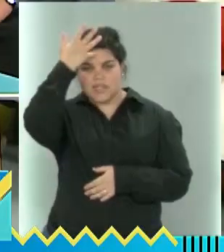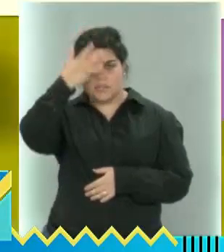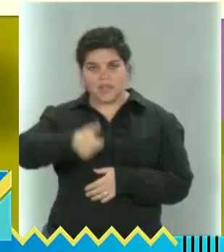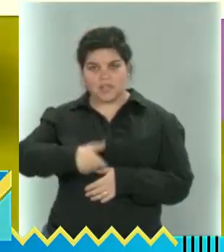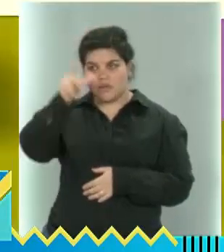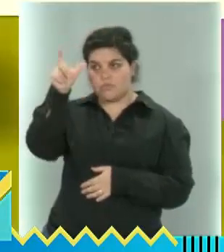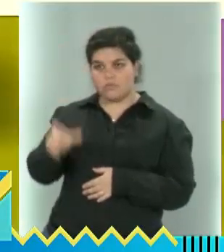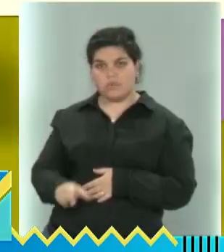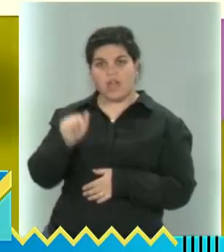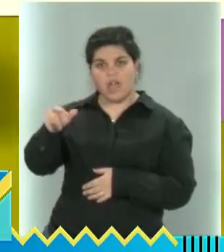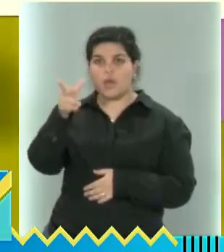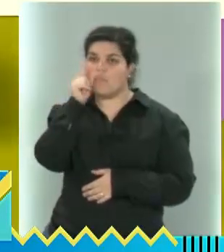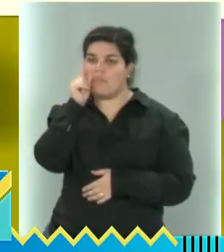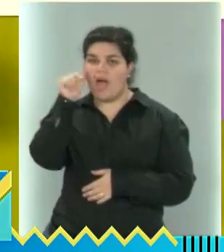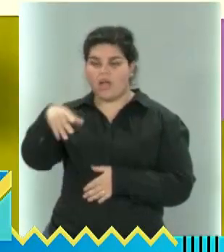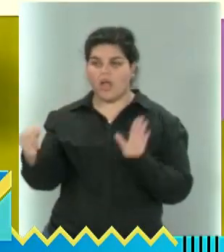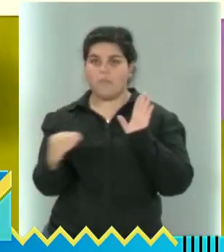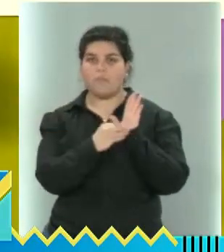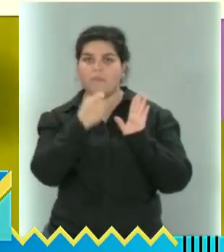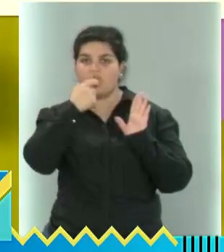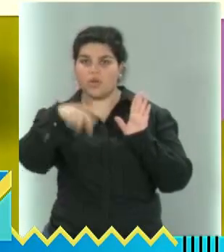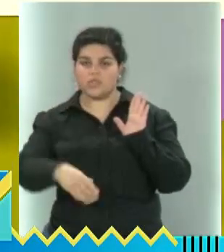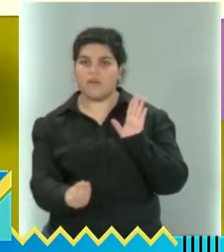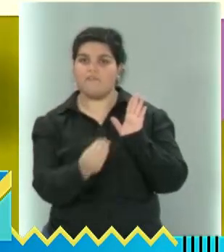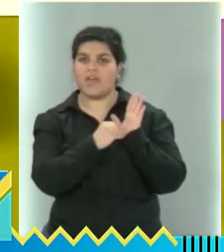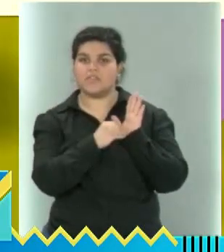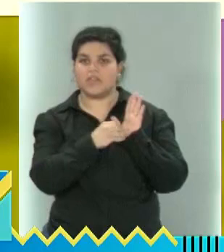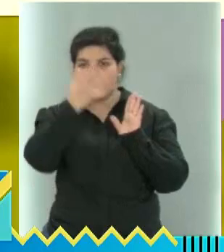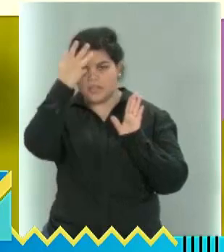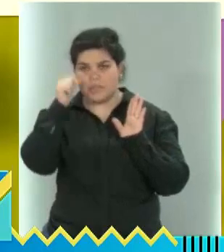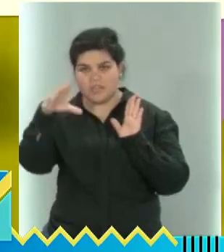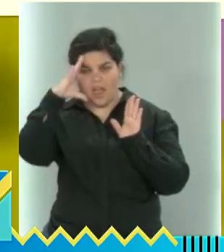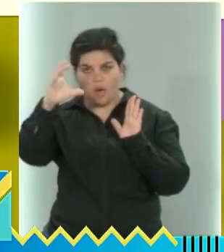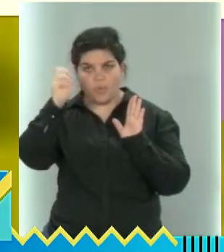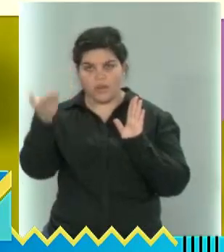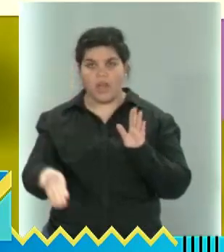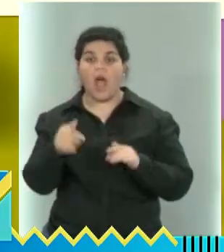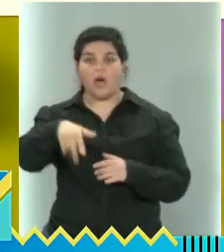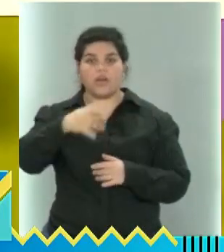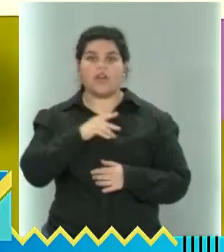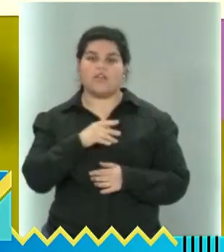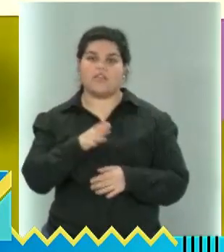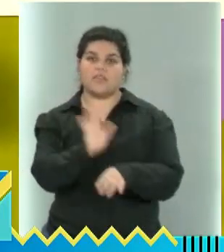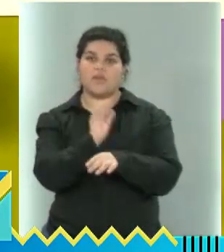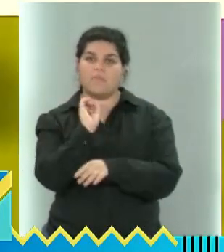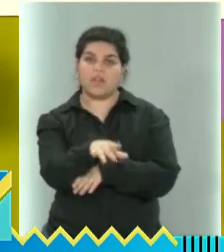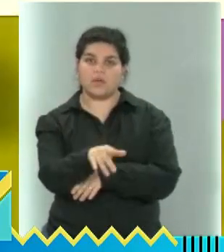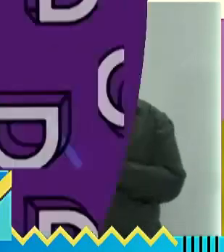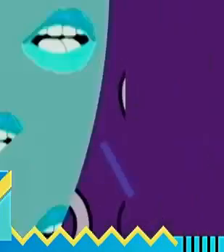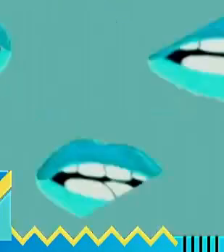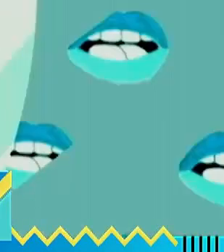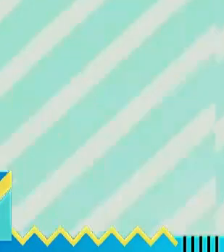presente. Bueno, en Mendoza se declaró el Día del Padre en relación a este prócer. Vamos a ver el de película. Paula Semis les tiene un regalo.